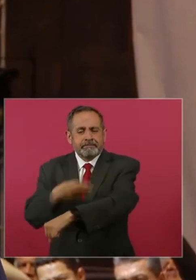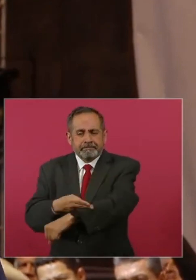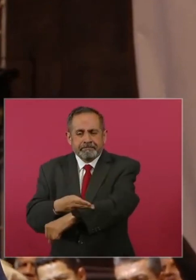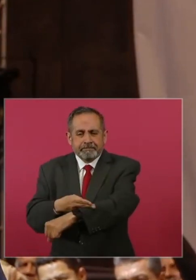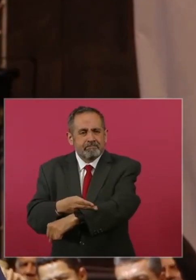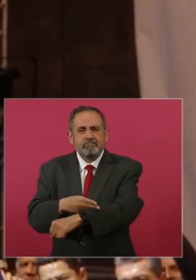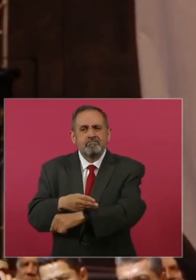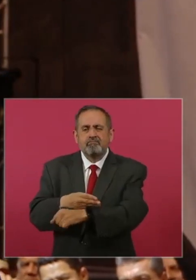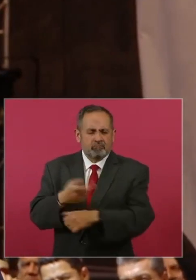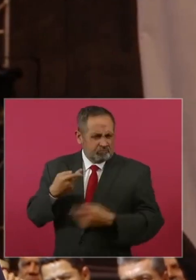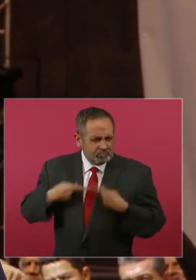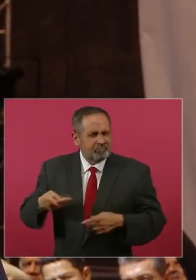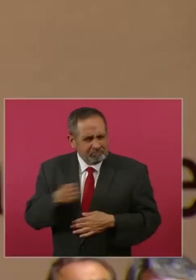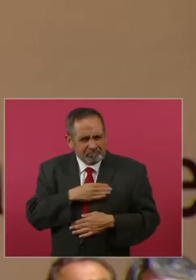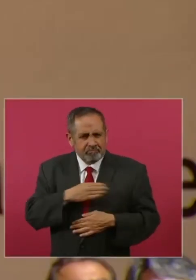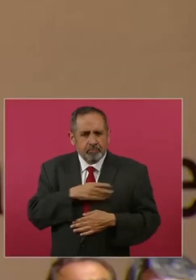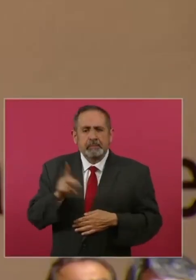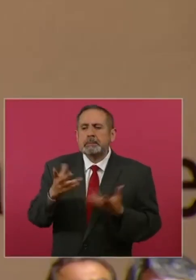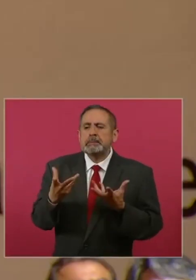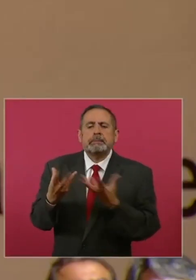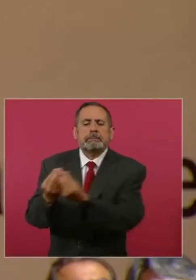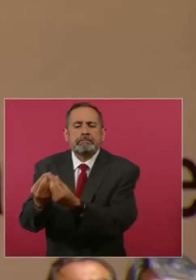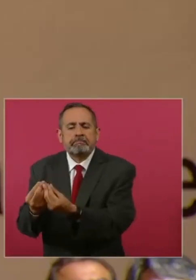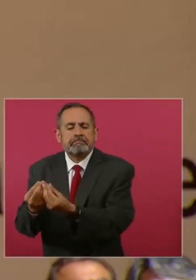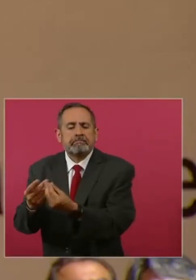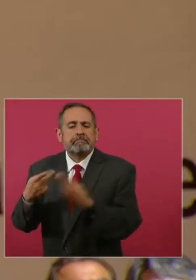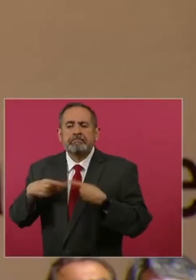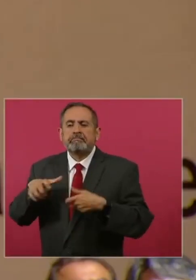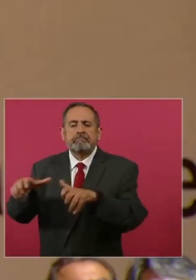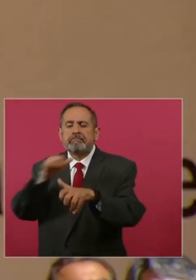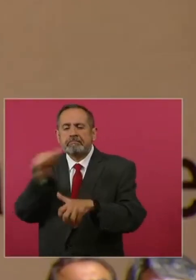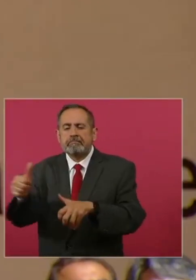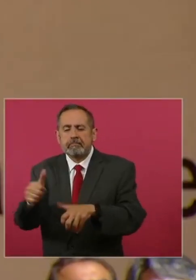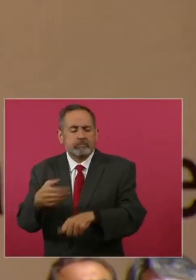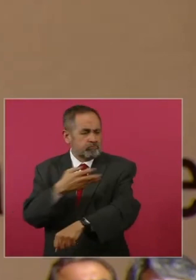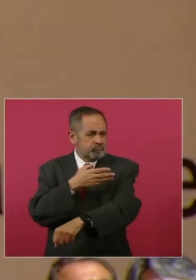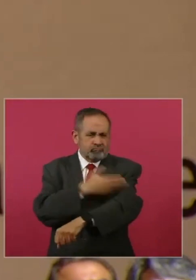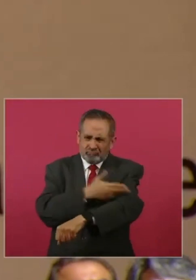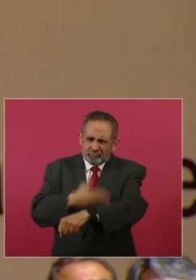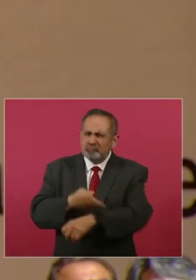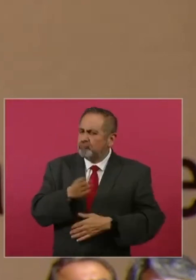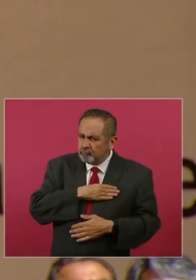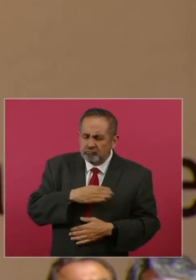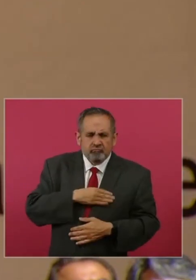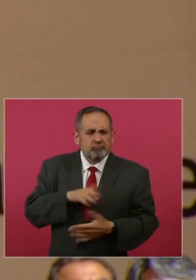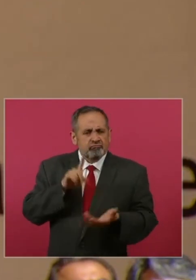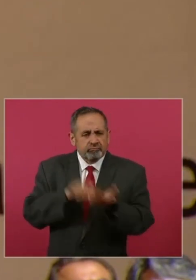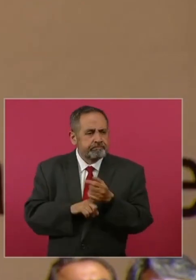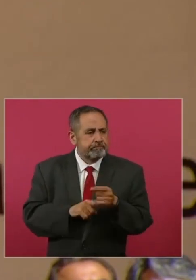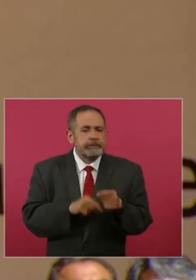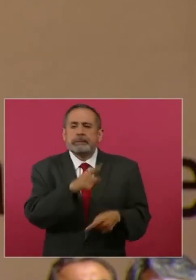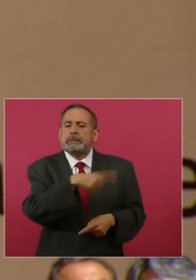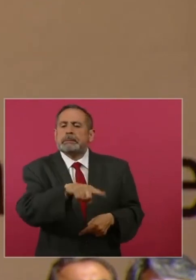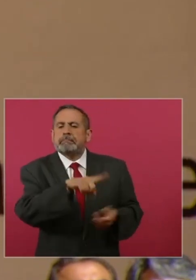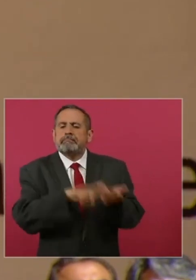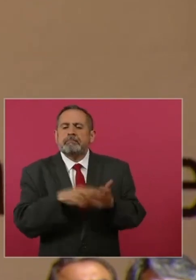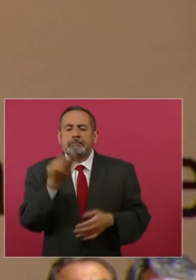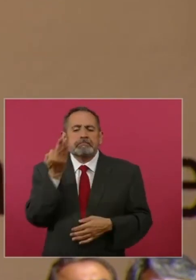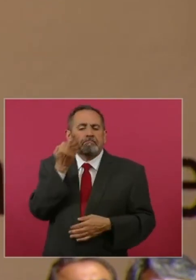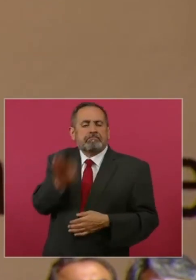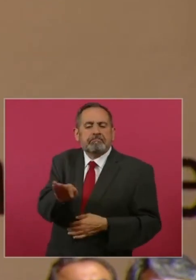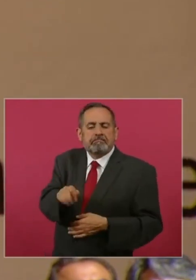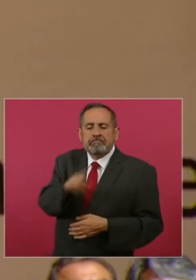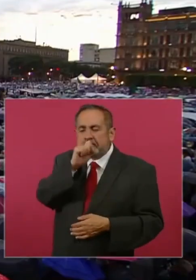this, we bueno, will encounter el apóstol de la democracia, a failure, like Madero, previous president, de la traición de